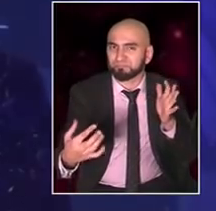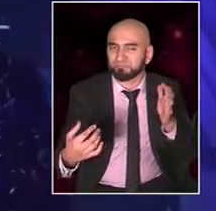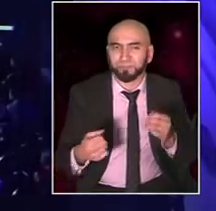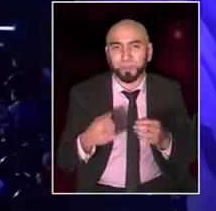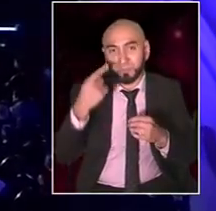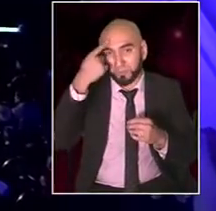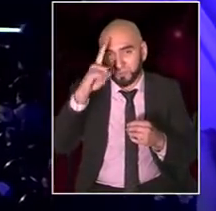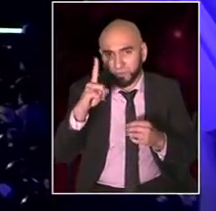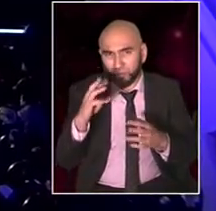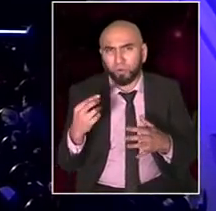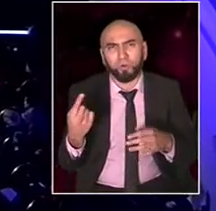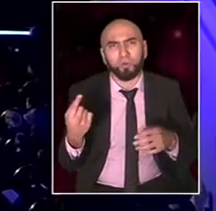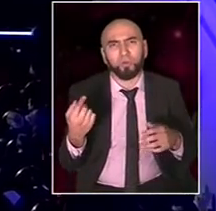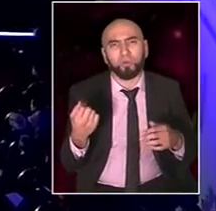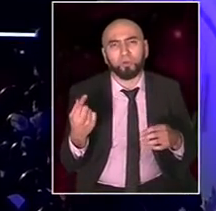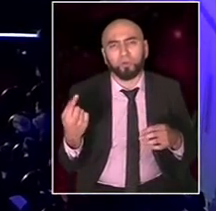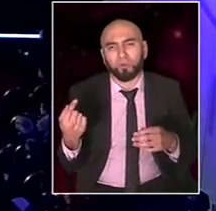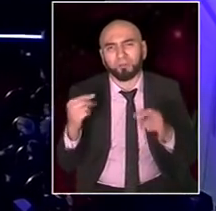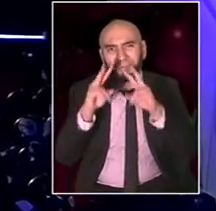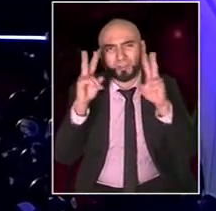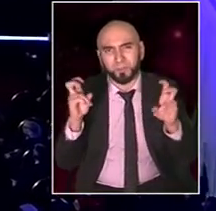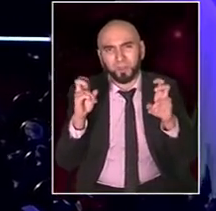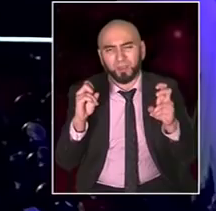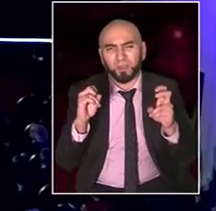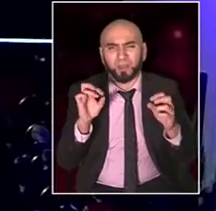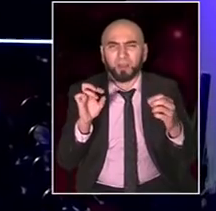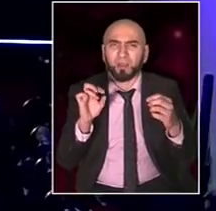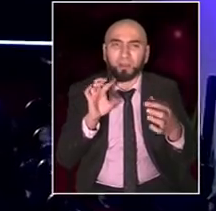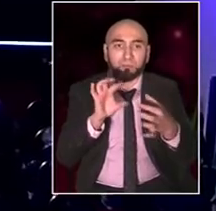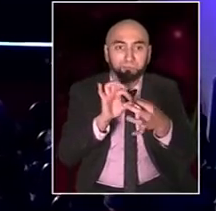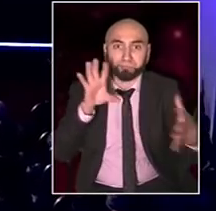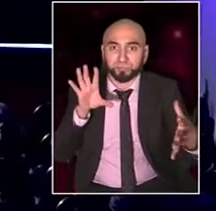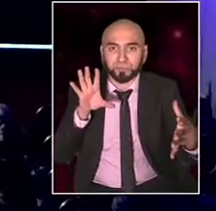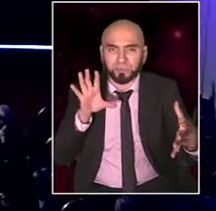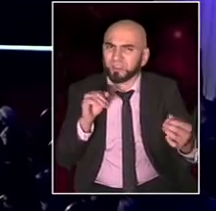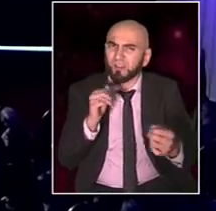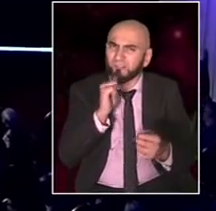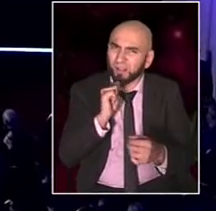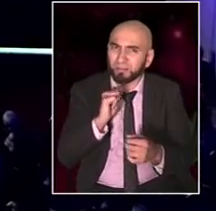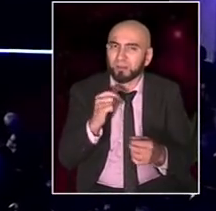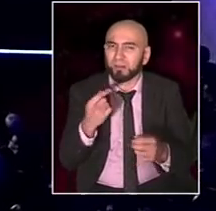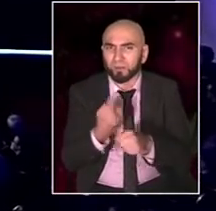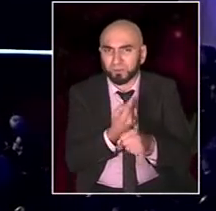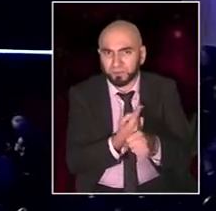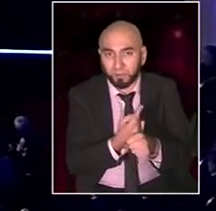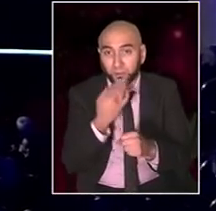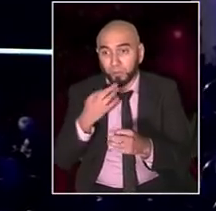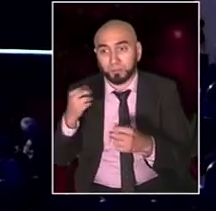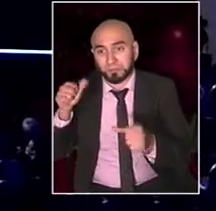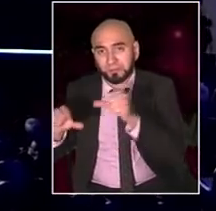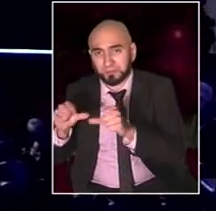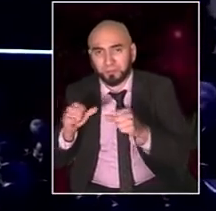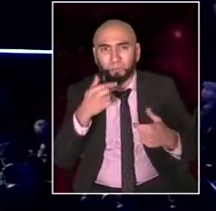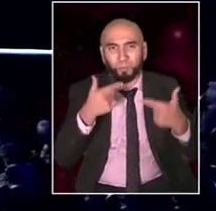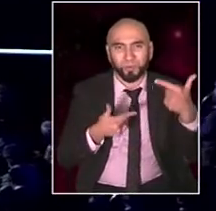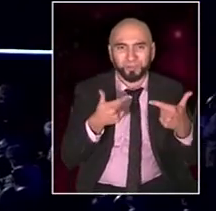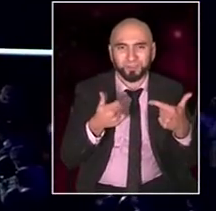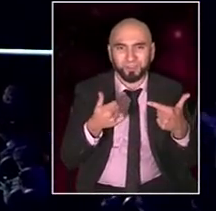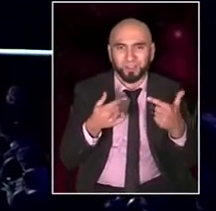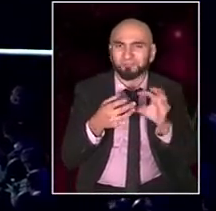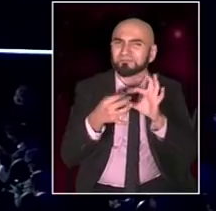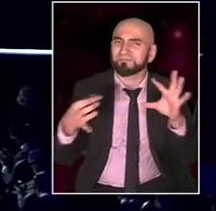Pero hablamos menos de la desconexión y la distancia que también se da entre la política y la ciencia. La conversación